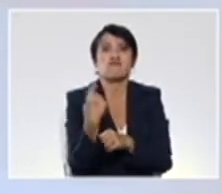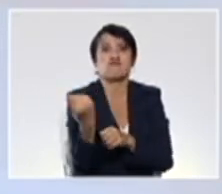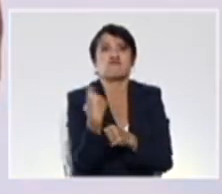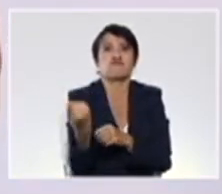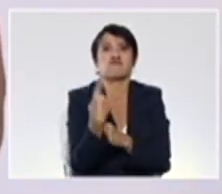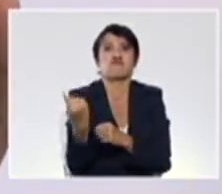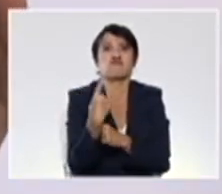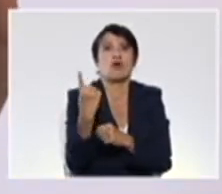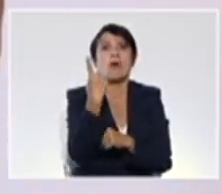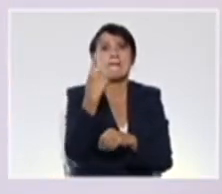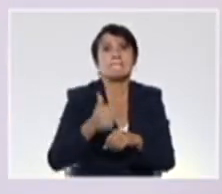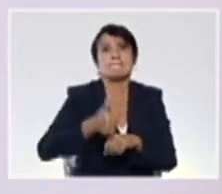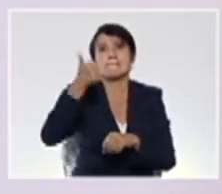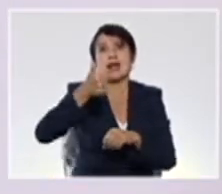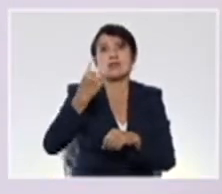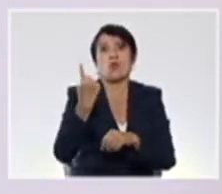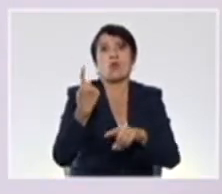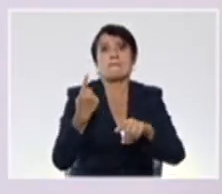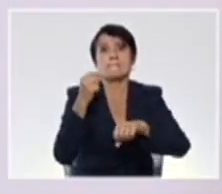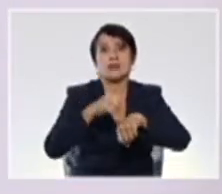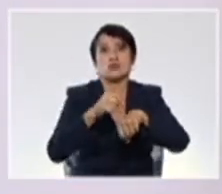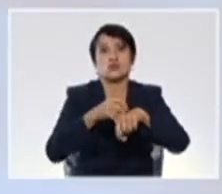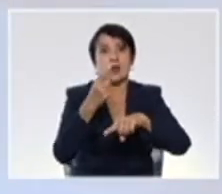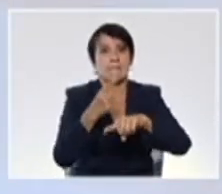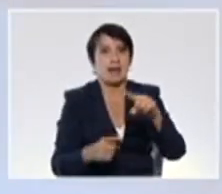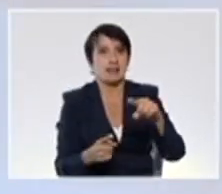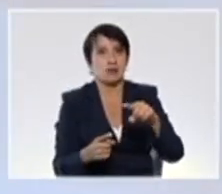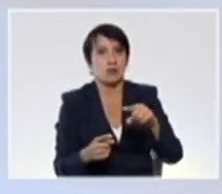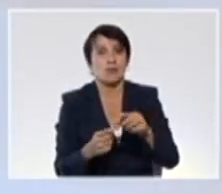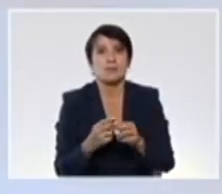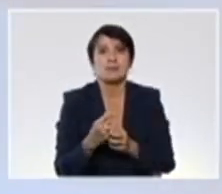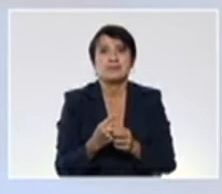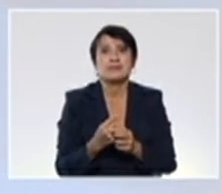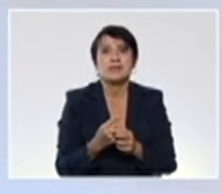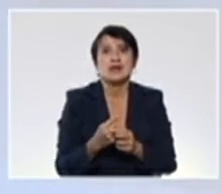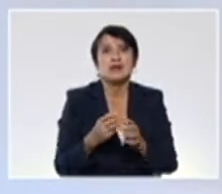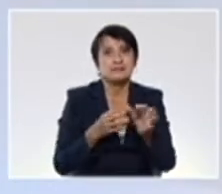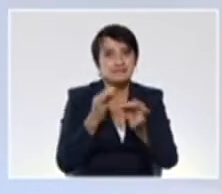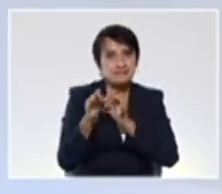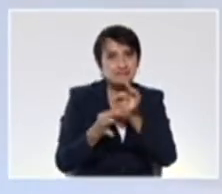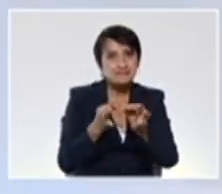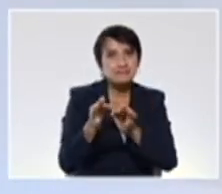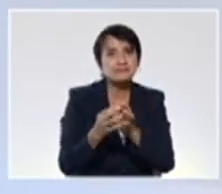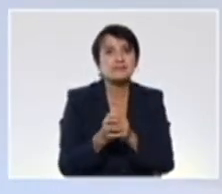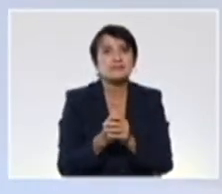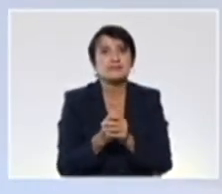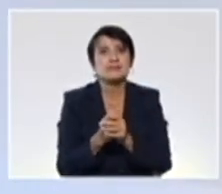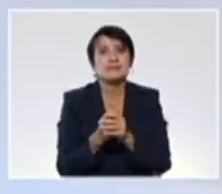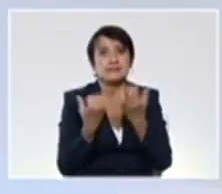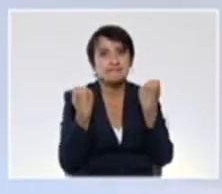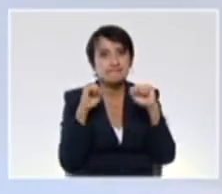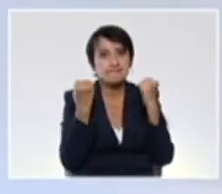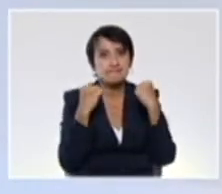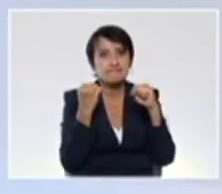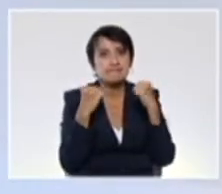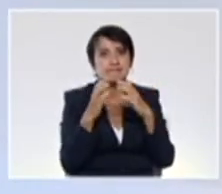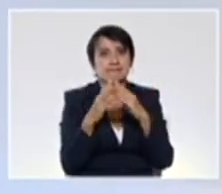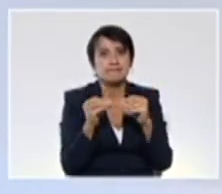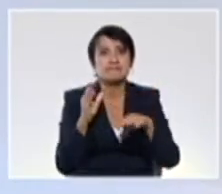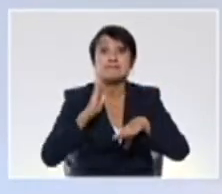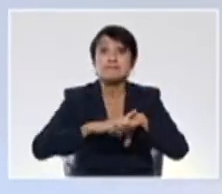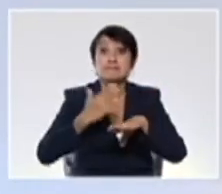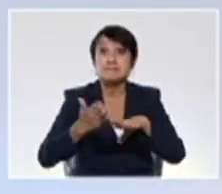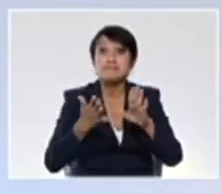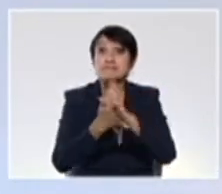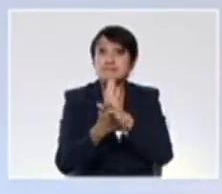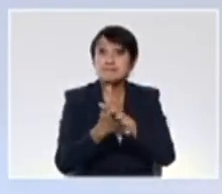más de 1 minuto y medio, ¿sí? Una vez explicado esto, vamos a verlo entonces en la práctica. Porque